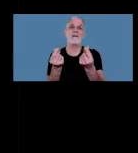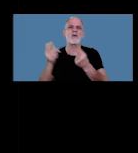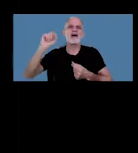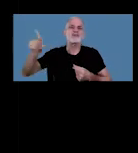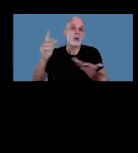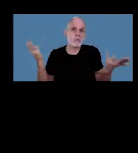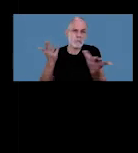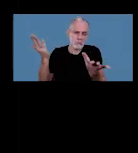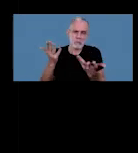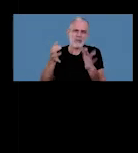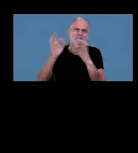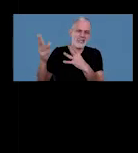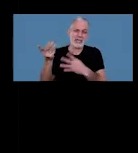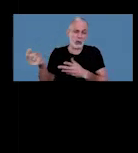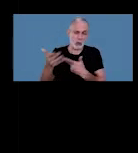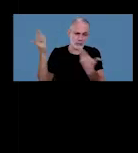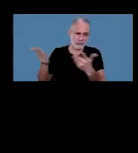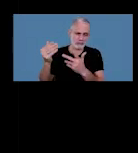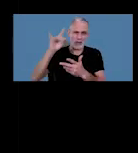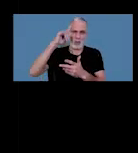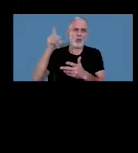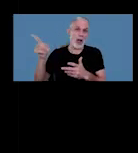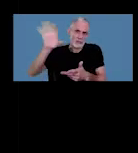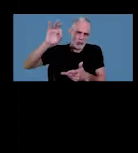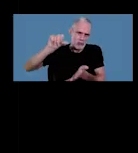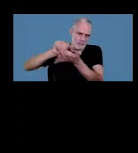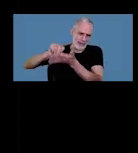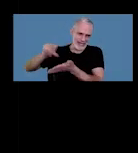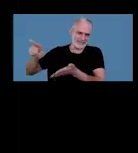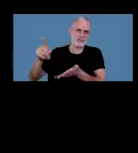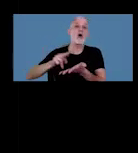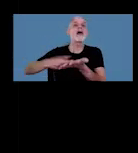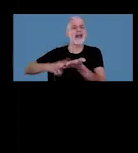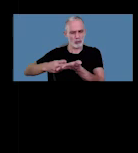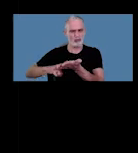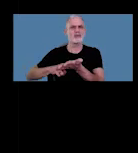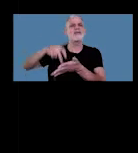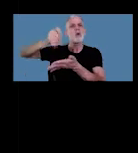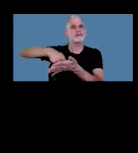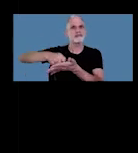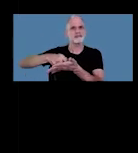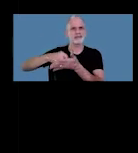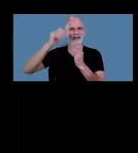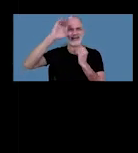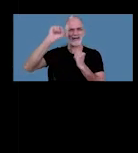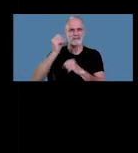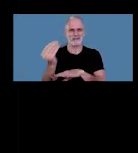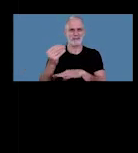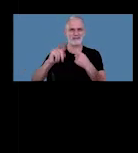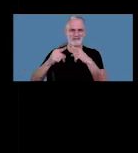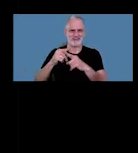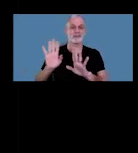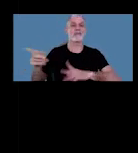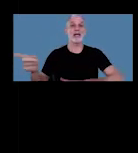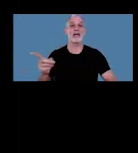algún agente autorizado del país de origen, lo mismo traducido y con intervención consular. ¿Por qué trajimos el